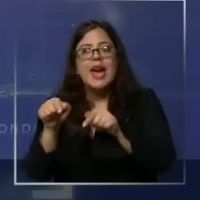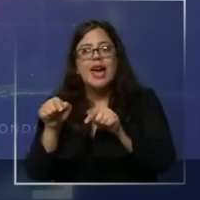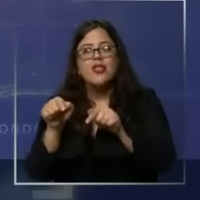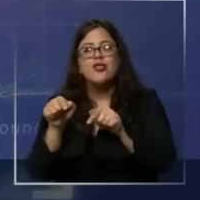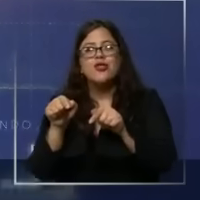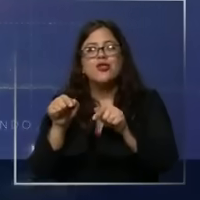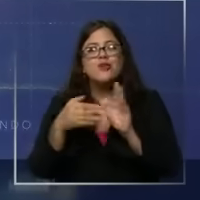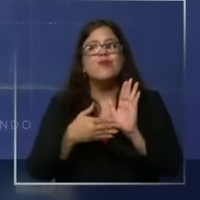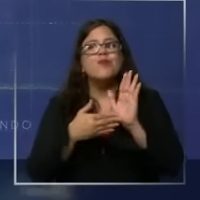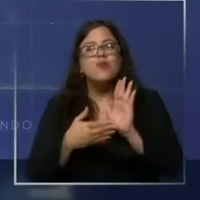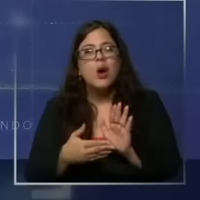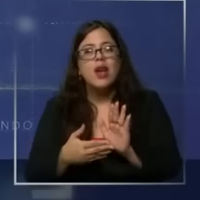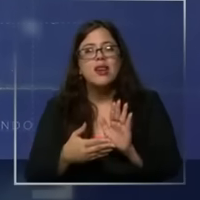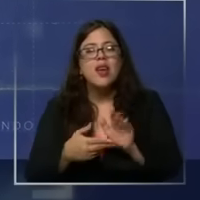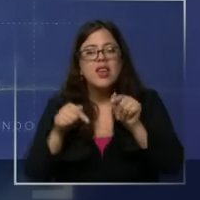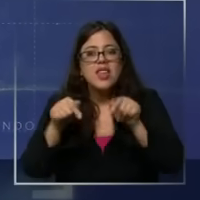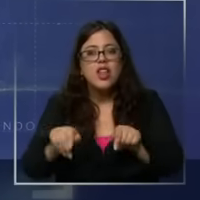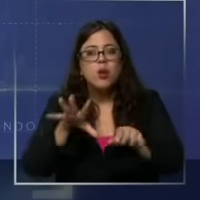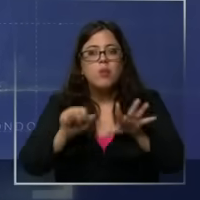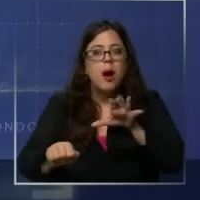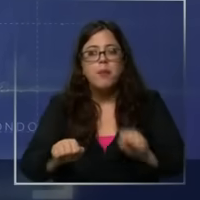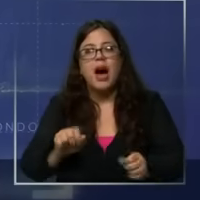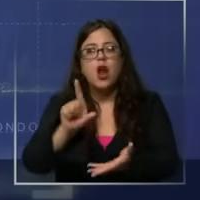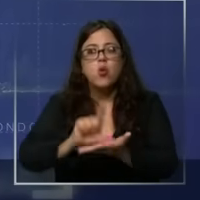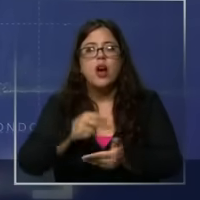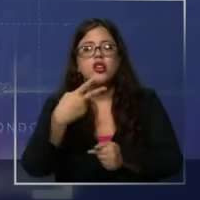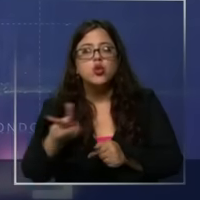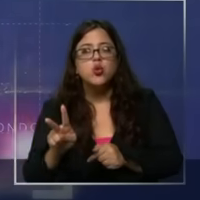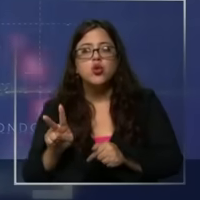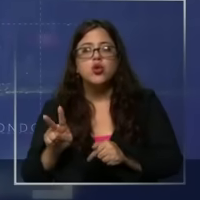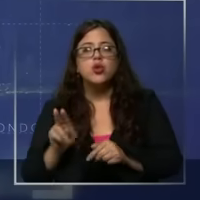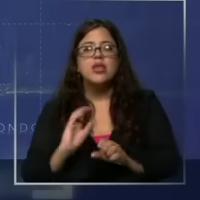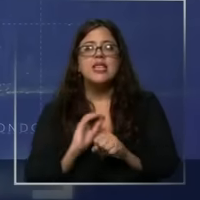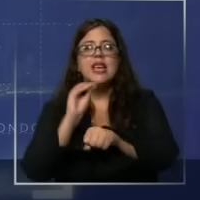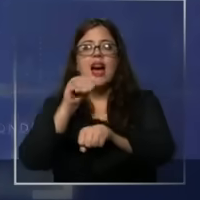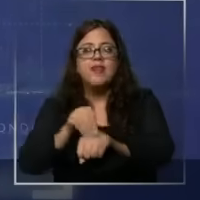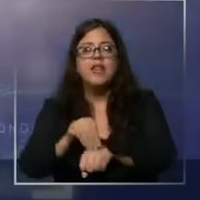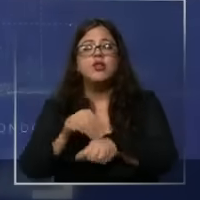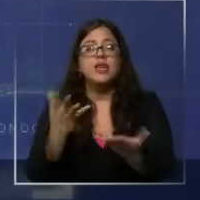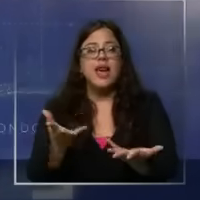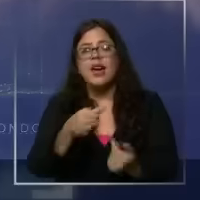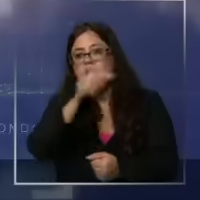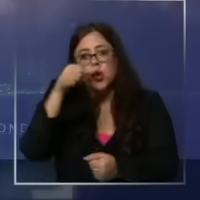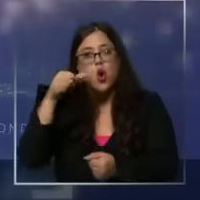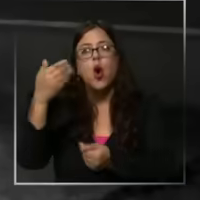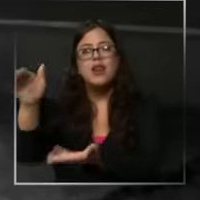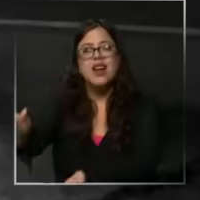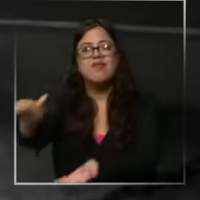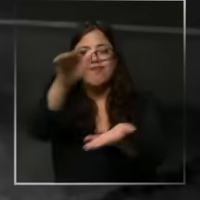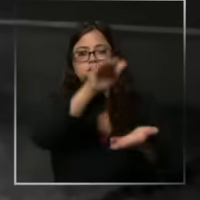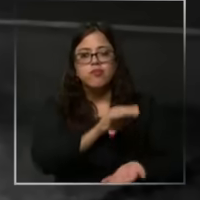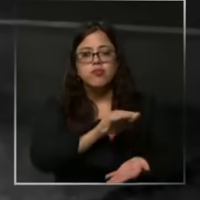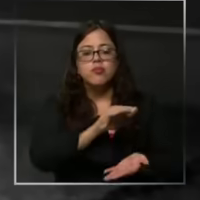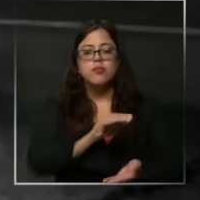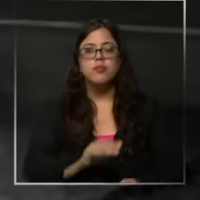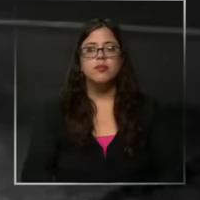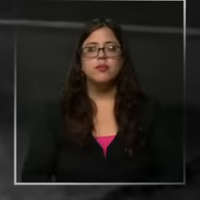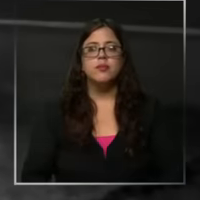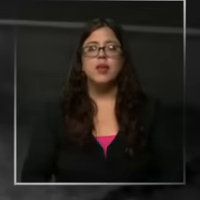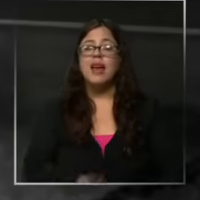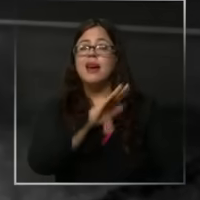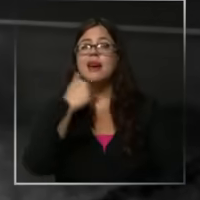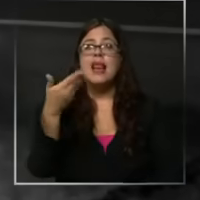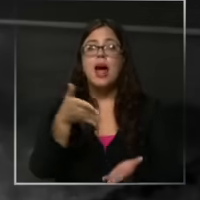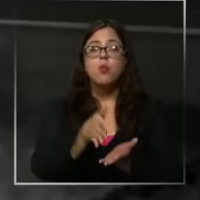es claramente diciendo que este, yo creo que como su territorio, y anunció que ya llegó la mercadería. El